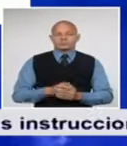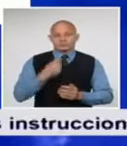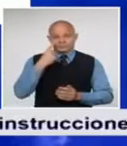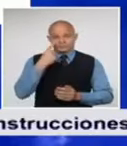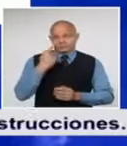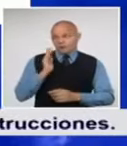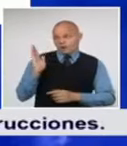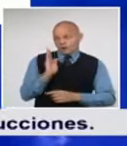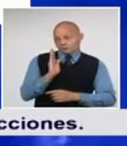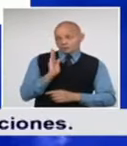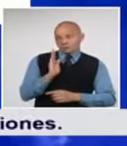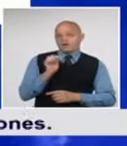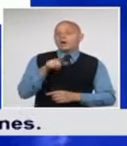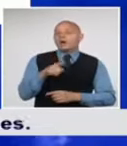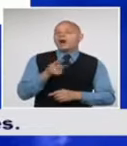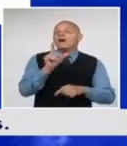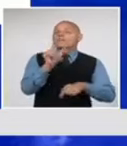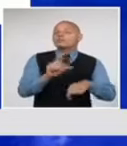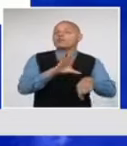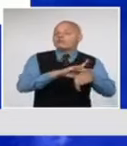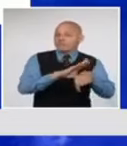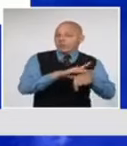visto que en los últimos